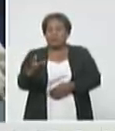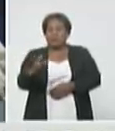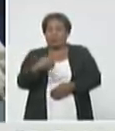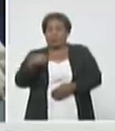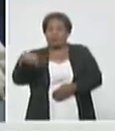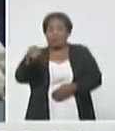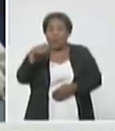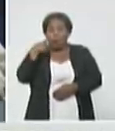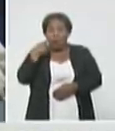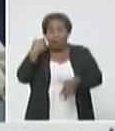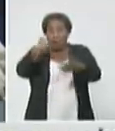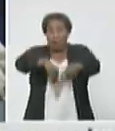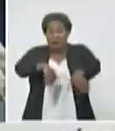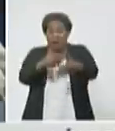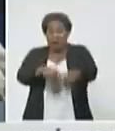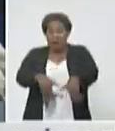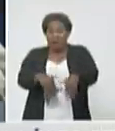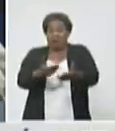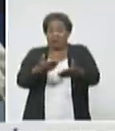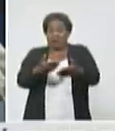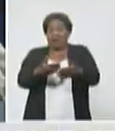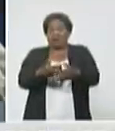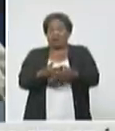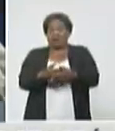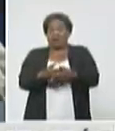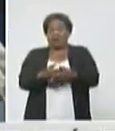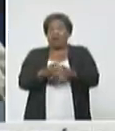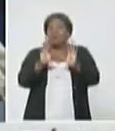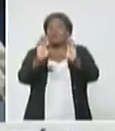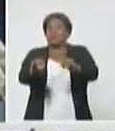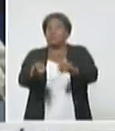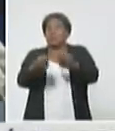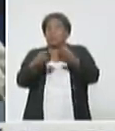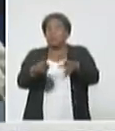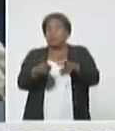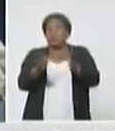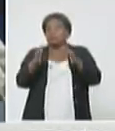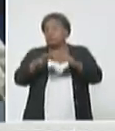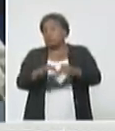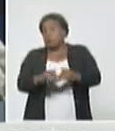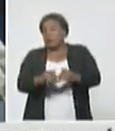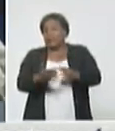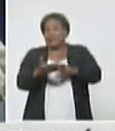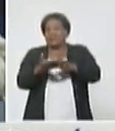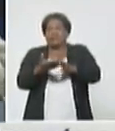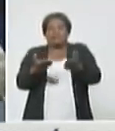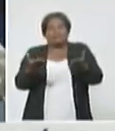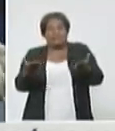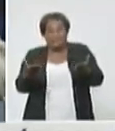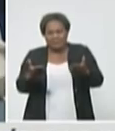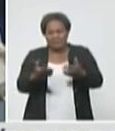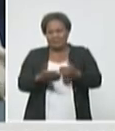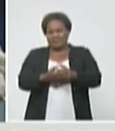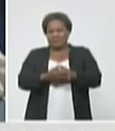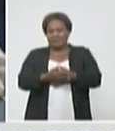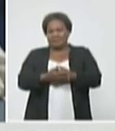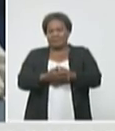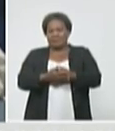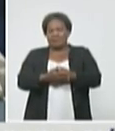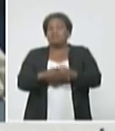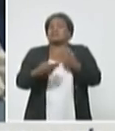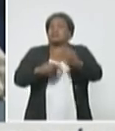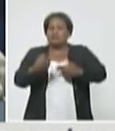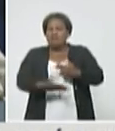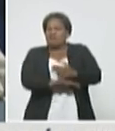calle, que lo combatimos, pero indiscutiblemente cuando no hay nadie presente, pues se sigue. Y que a pesar del esfuerzo